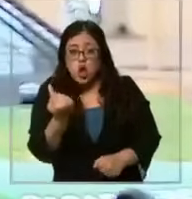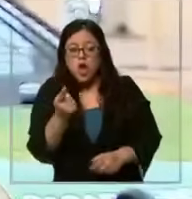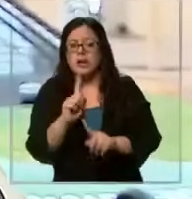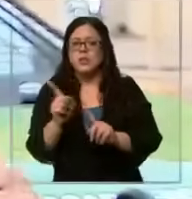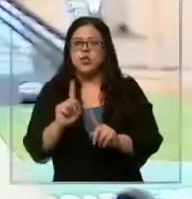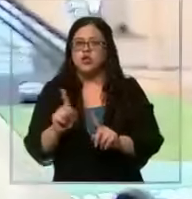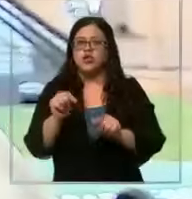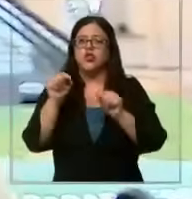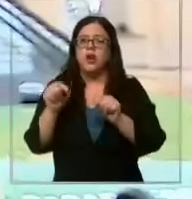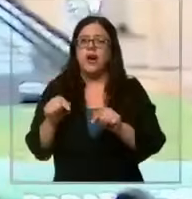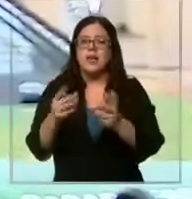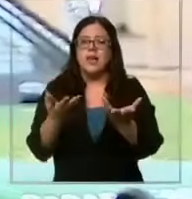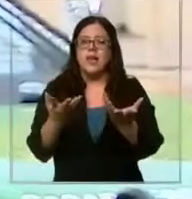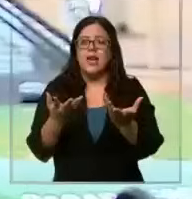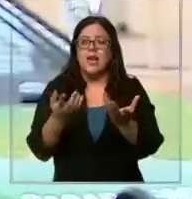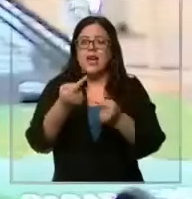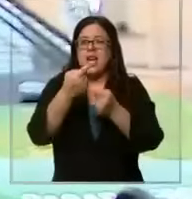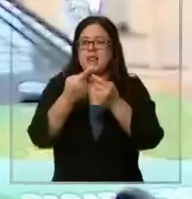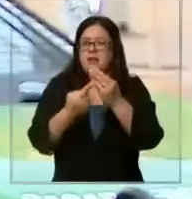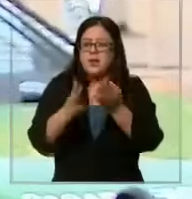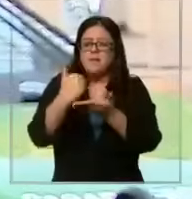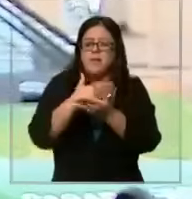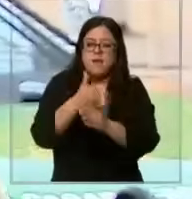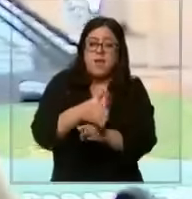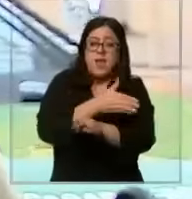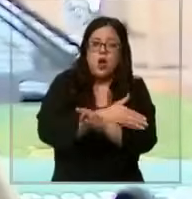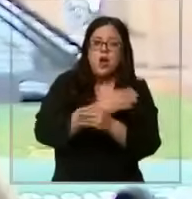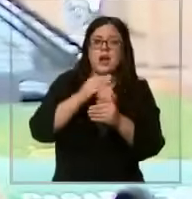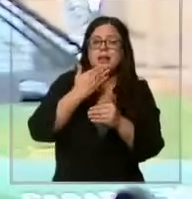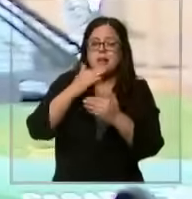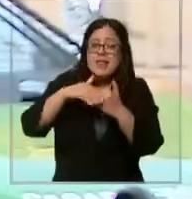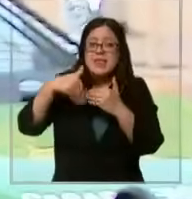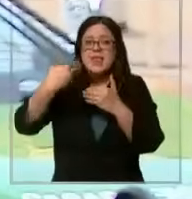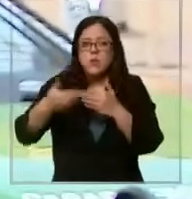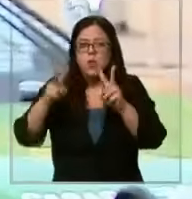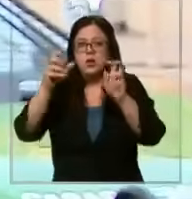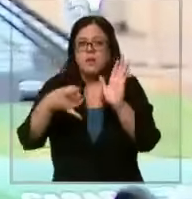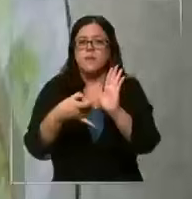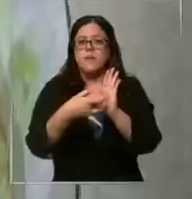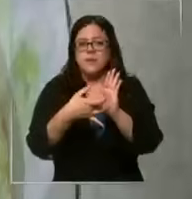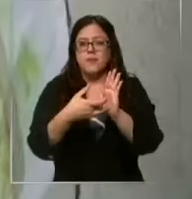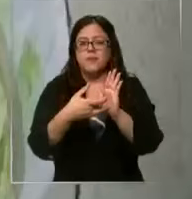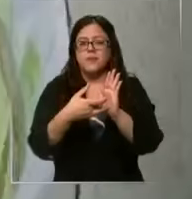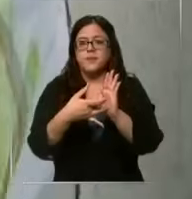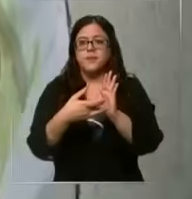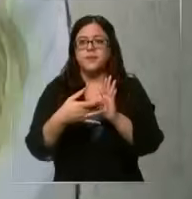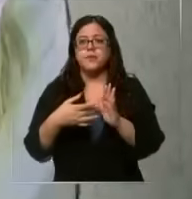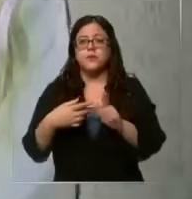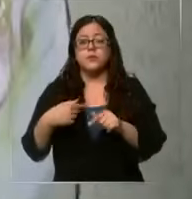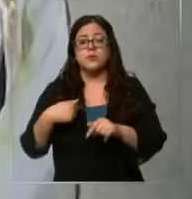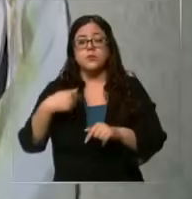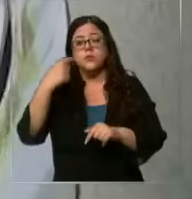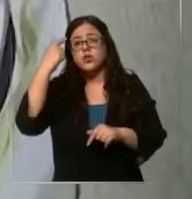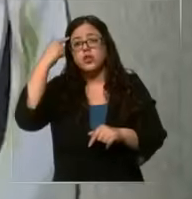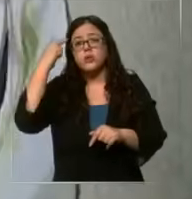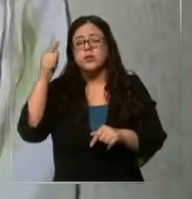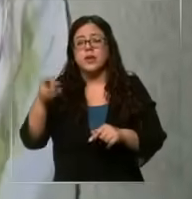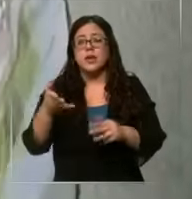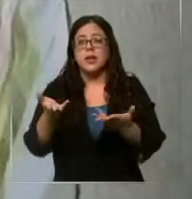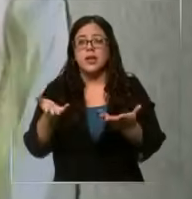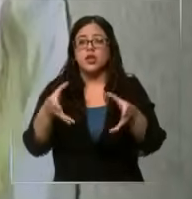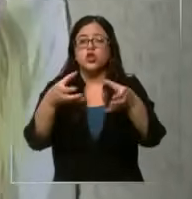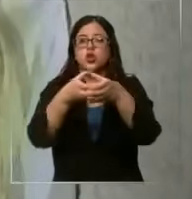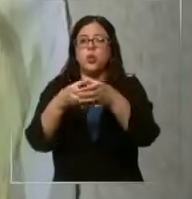una consecución de actos previos y posteriores al ilícito propiamente tal. Yo diría que son más bandas